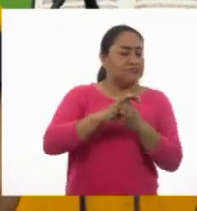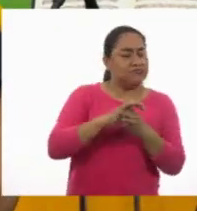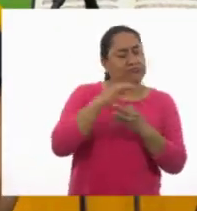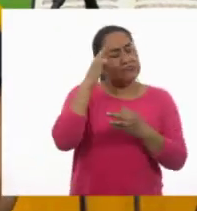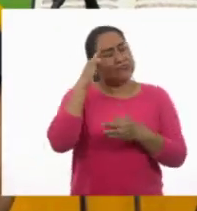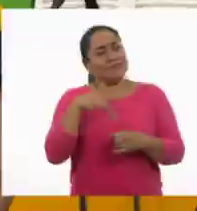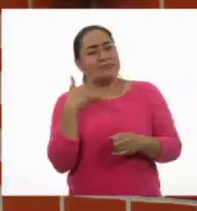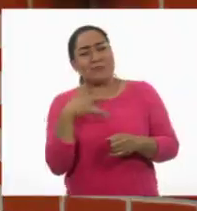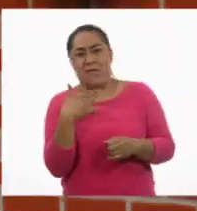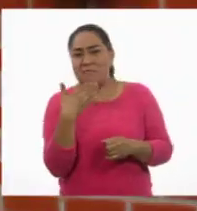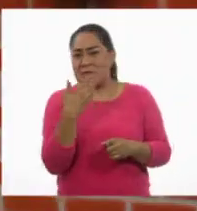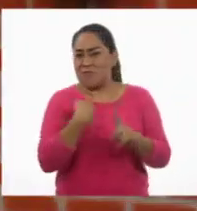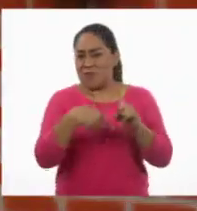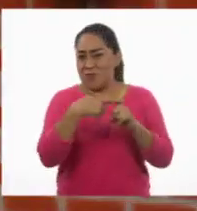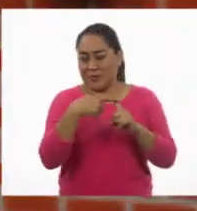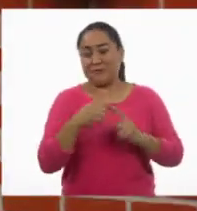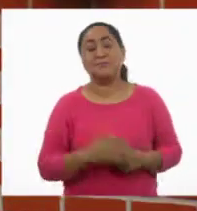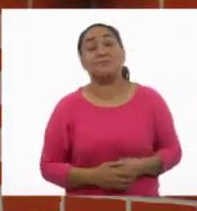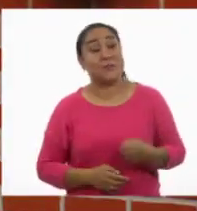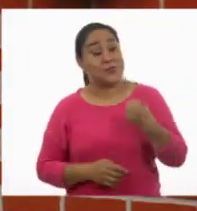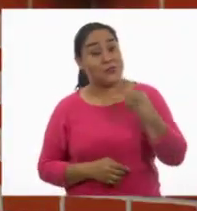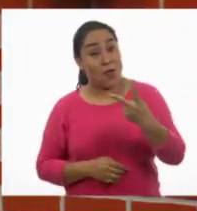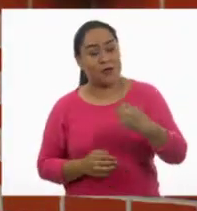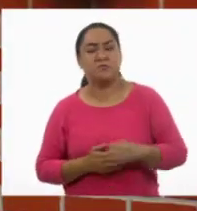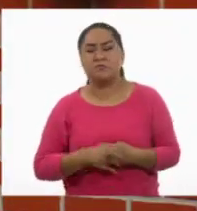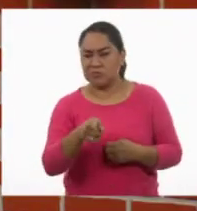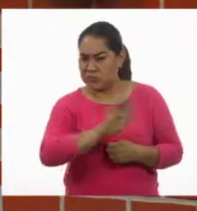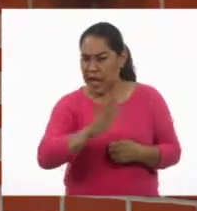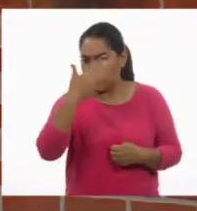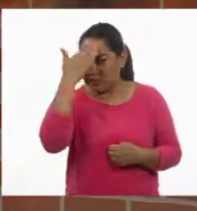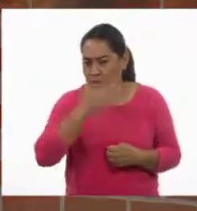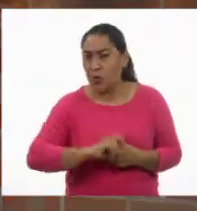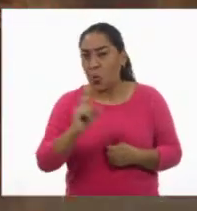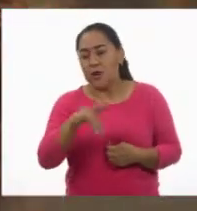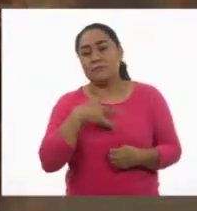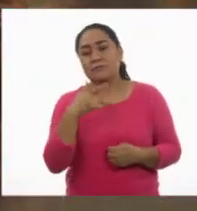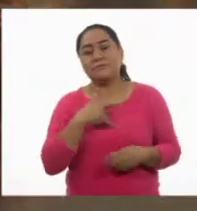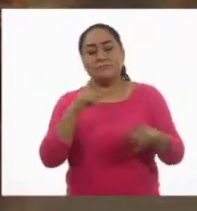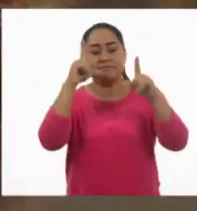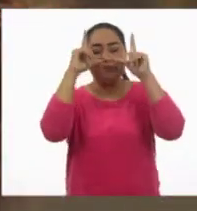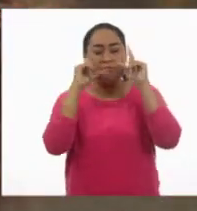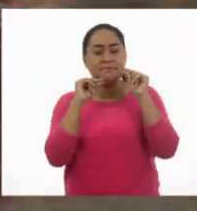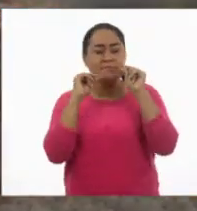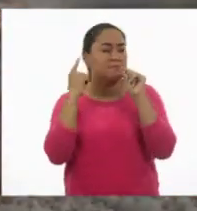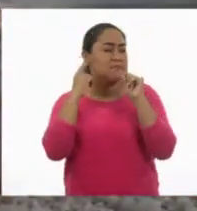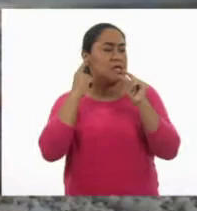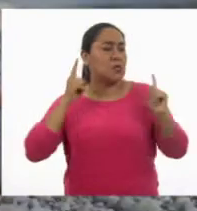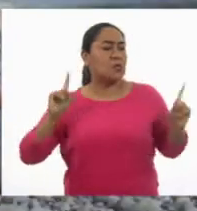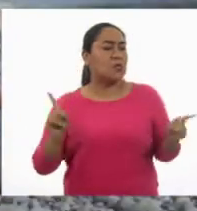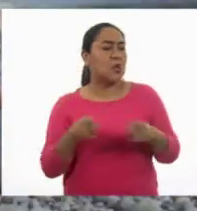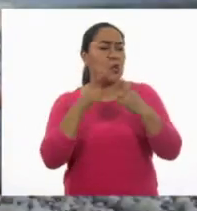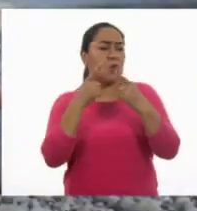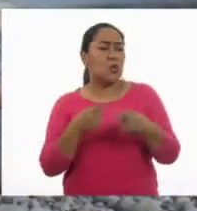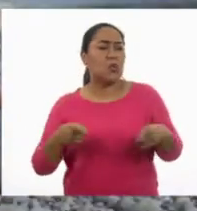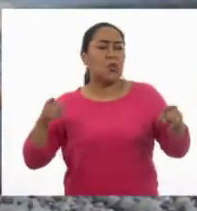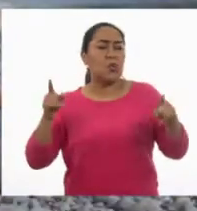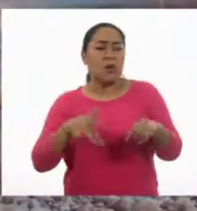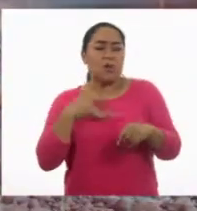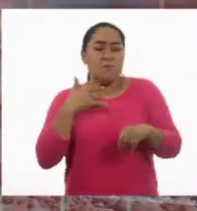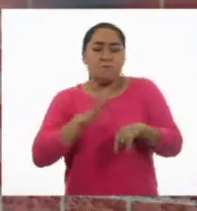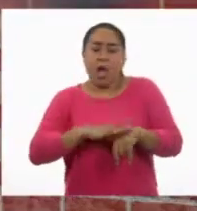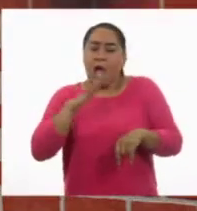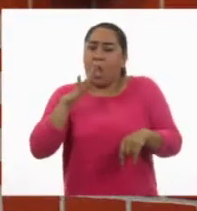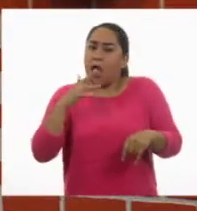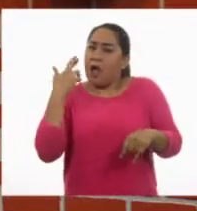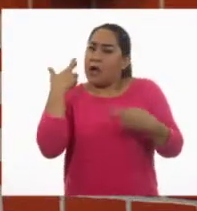conductas positivas. 2. ¿Sabías que al cerrar los ojos cuando escuchamos música, aumenta el efecto emocional?